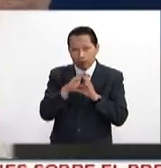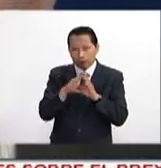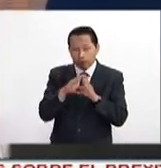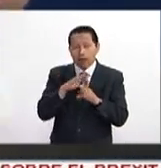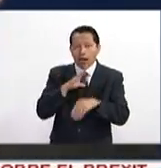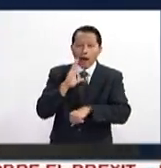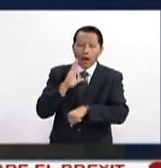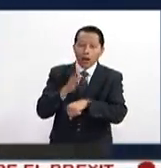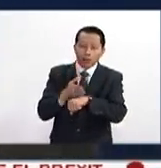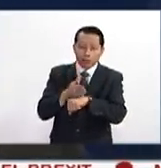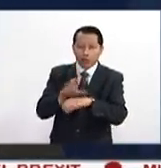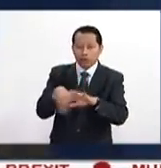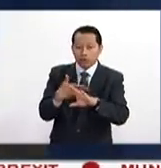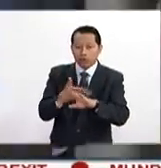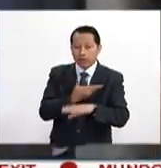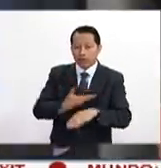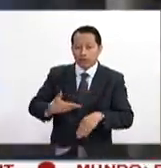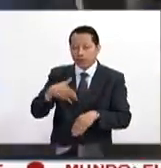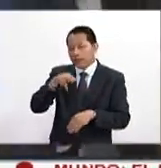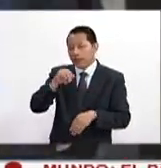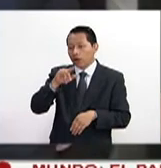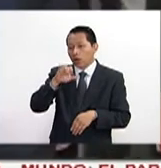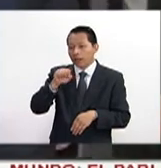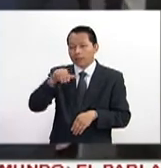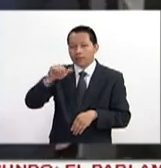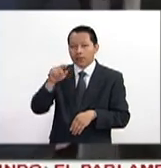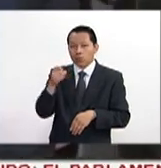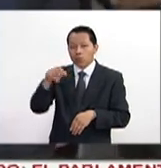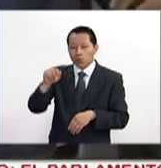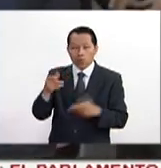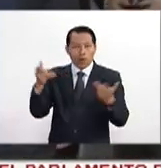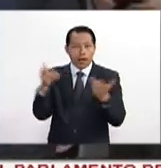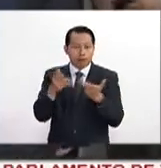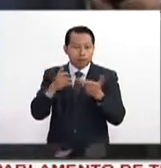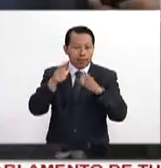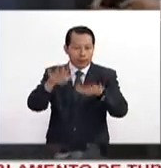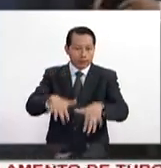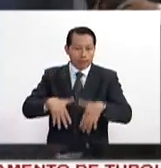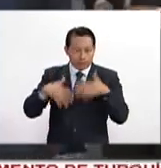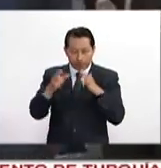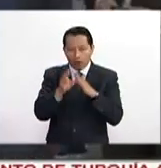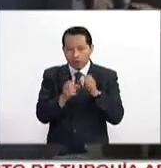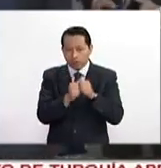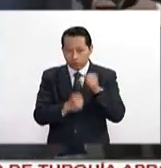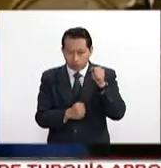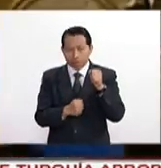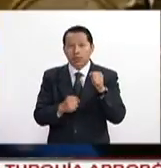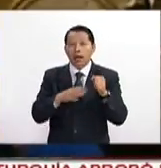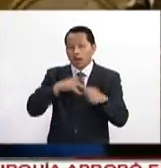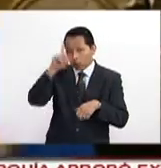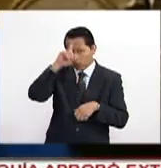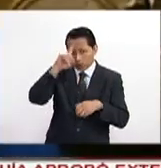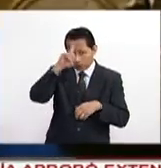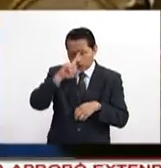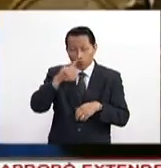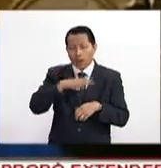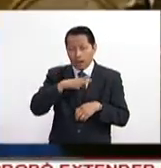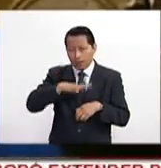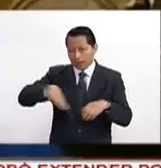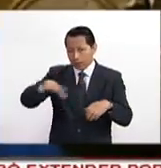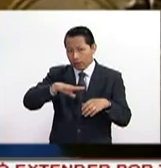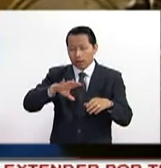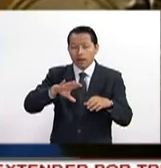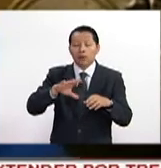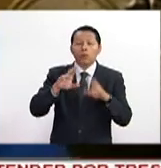imponer sanciones contra el presidente Nicolás Maduro si lleva a cabo la Asamblea Constituyente. Ante el Consejo de Ministros de la Unión Europea,